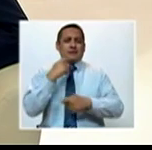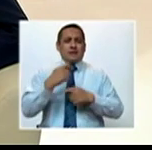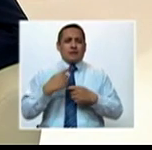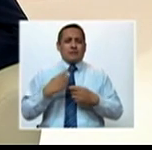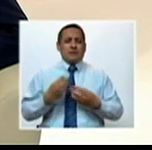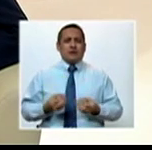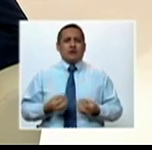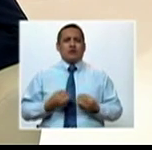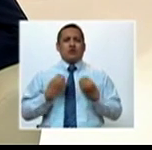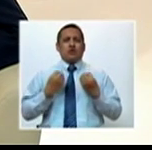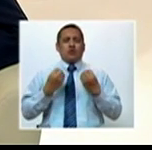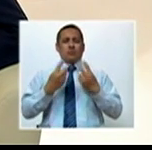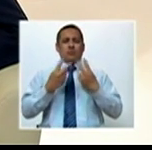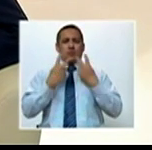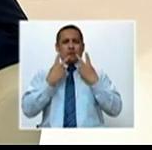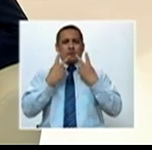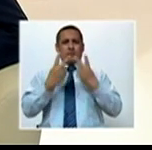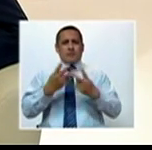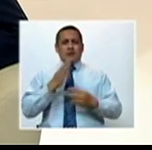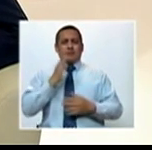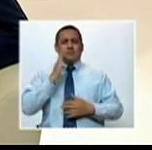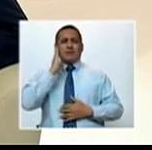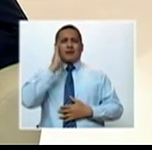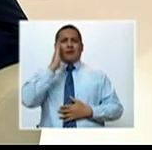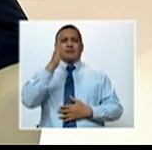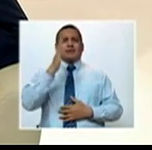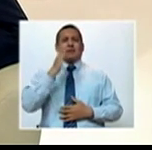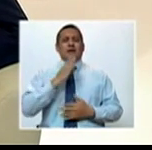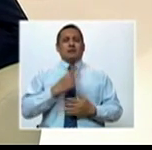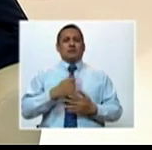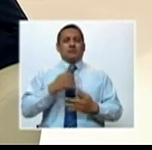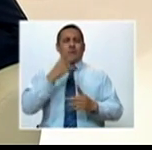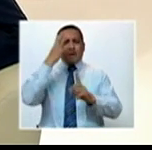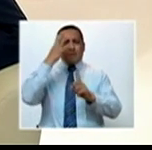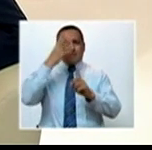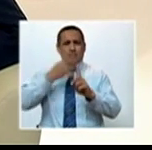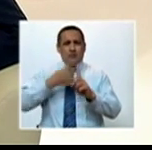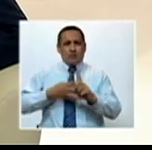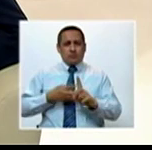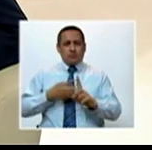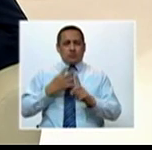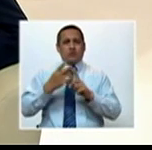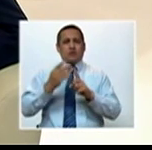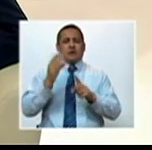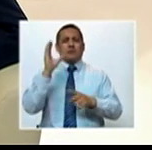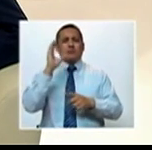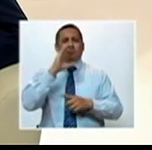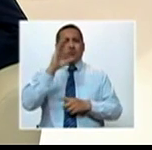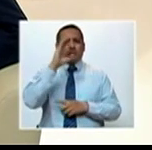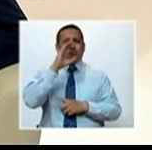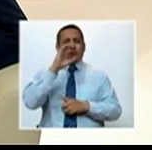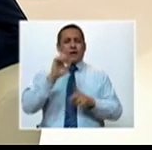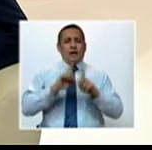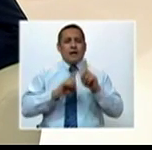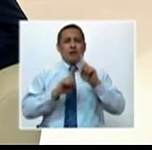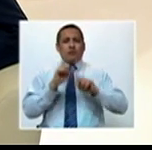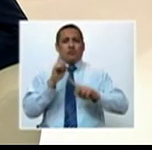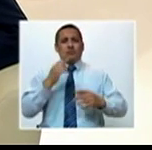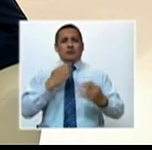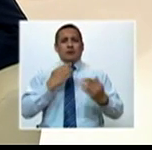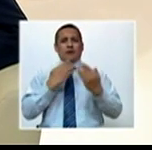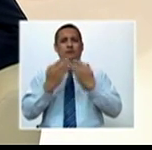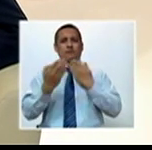comercializaba, entonces debió aplicarse una pericia y busca de alguna